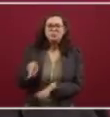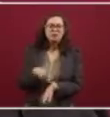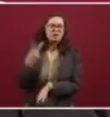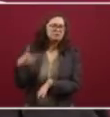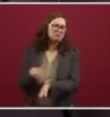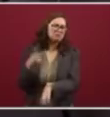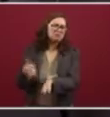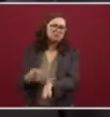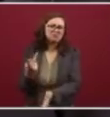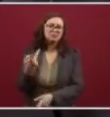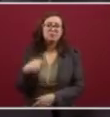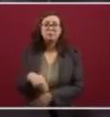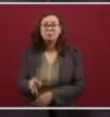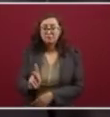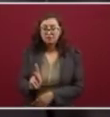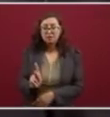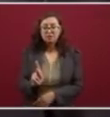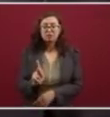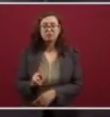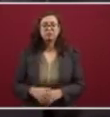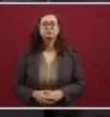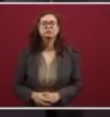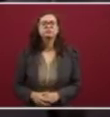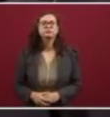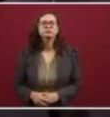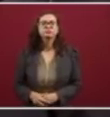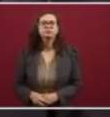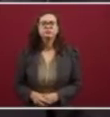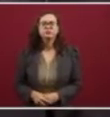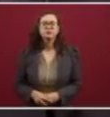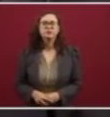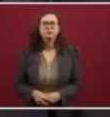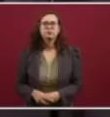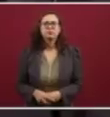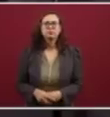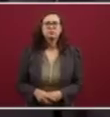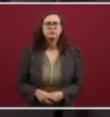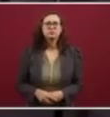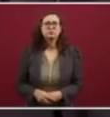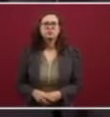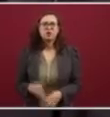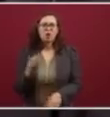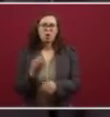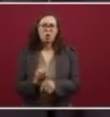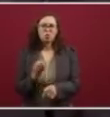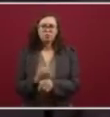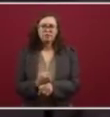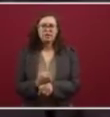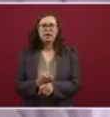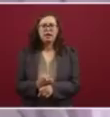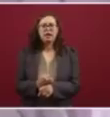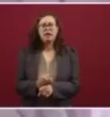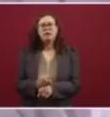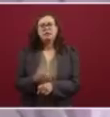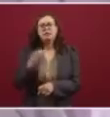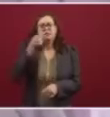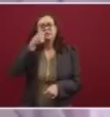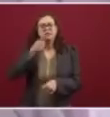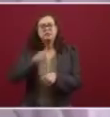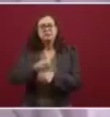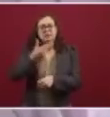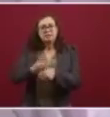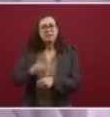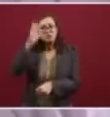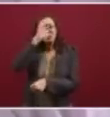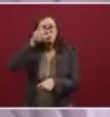ocasiones, pero lo está atendiendo la Secretaría de Cultura. Le